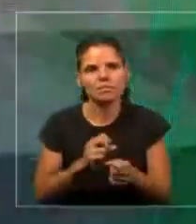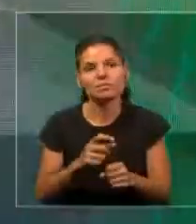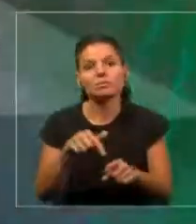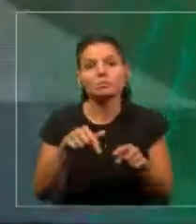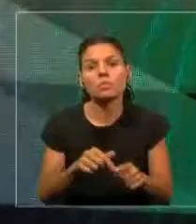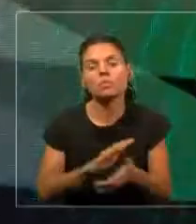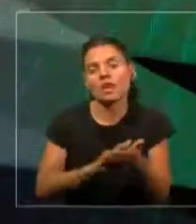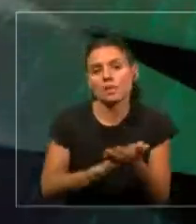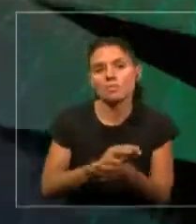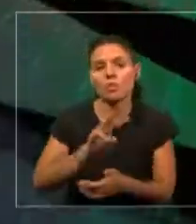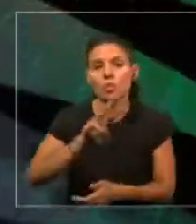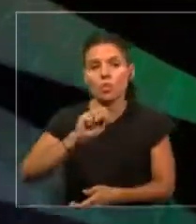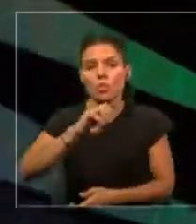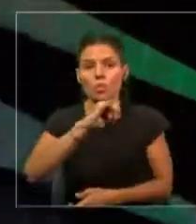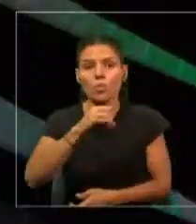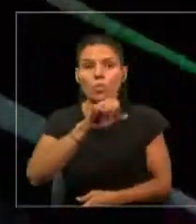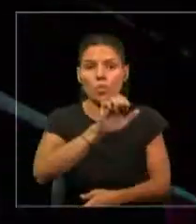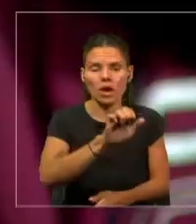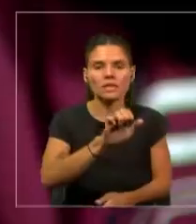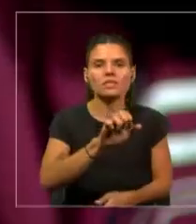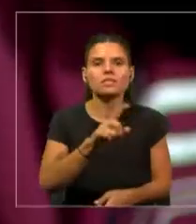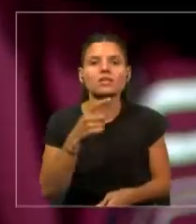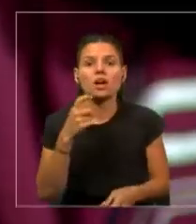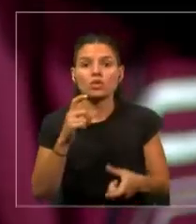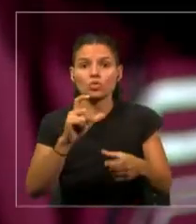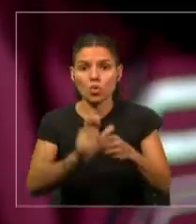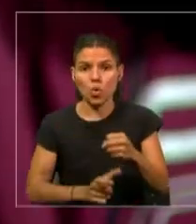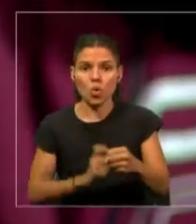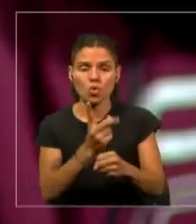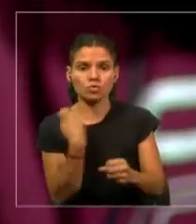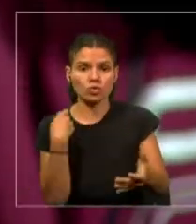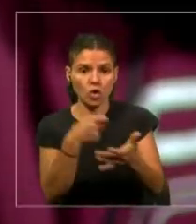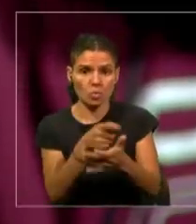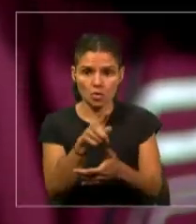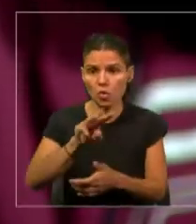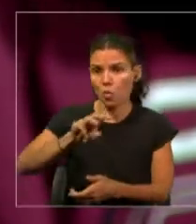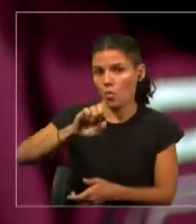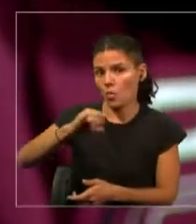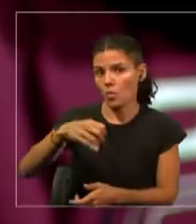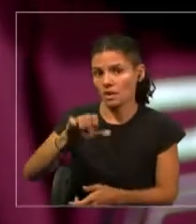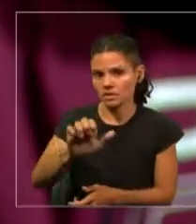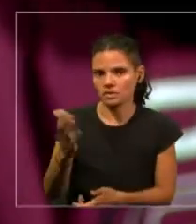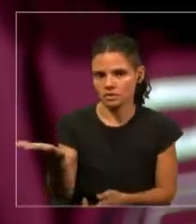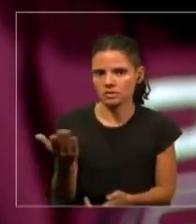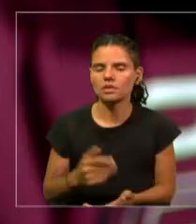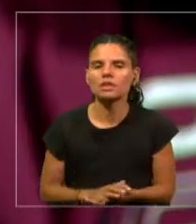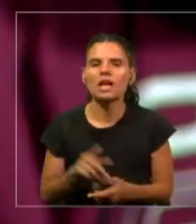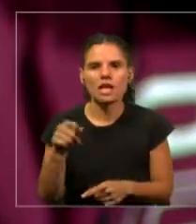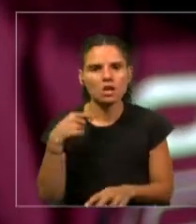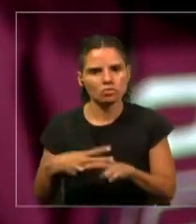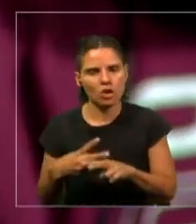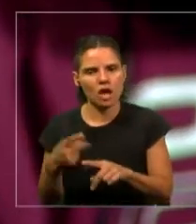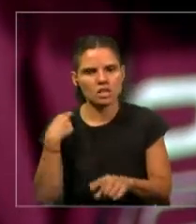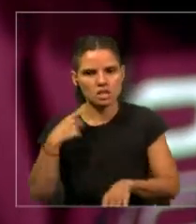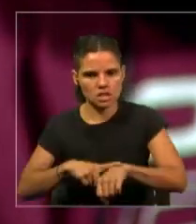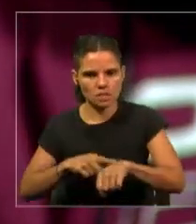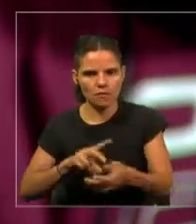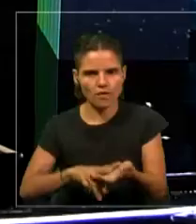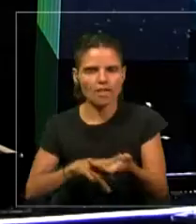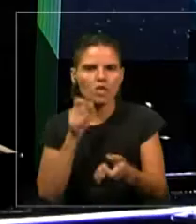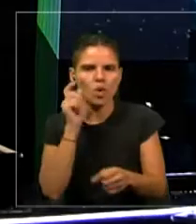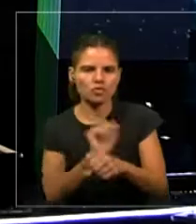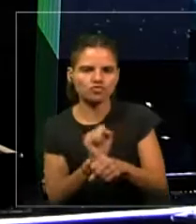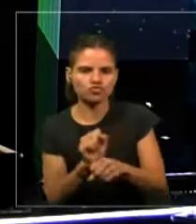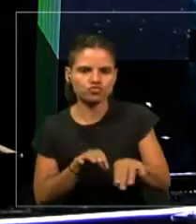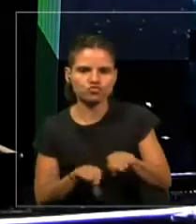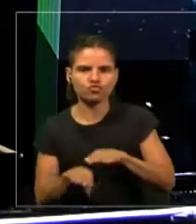compró Google a una startup de Israel en el año 2005. Ellos hacen un expertise en tiempo real, el estado del tráfico,